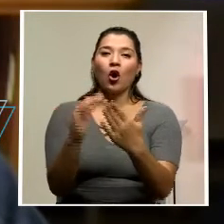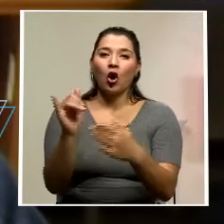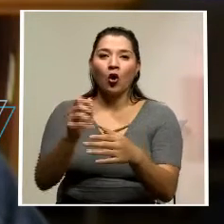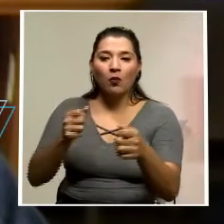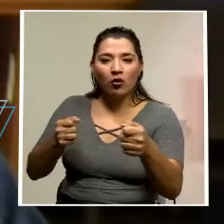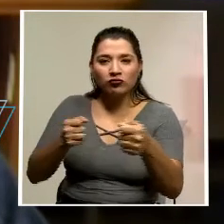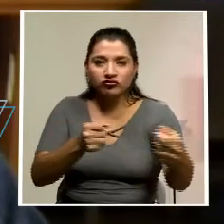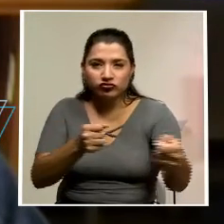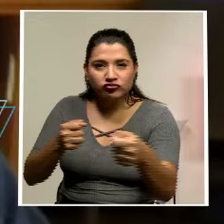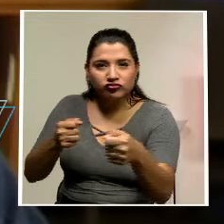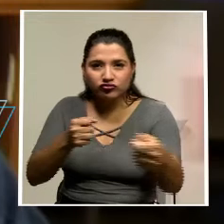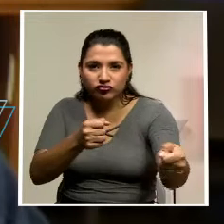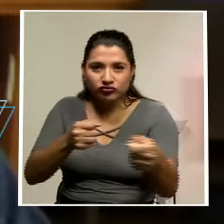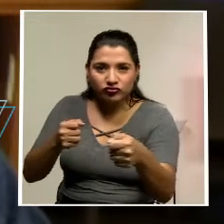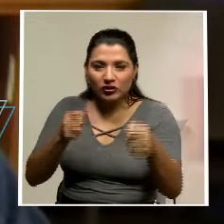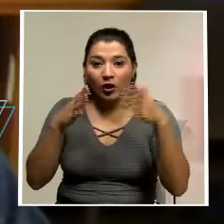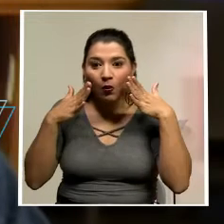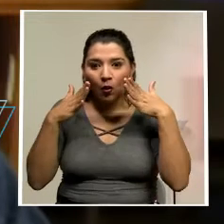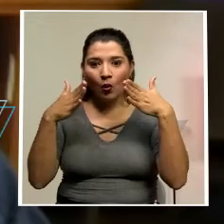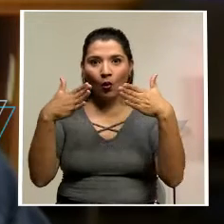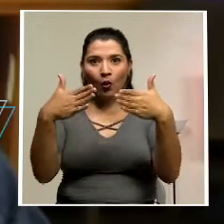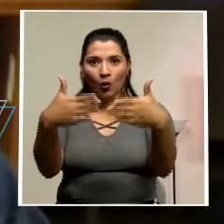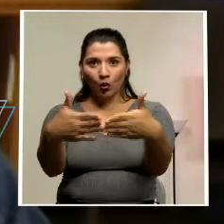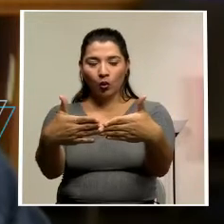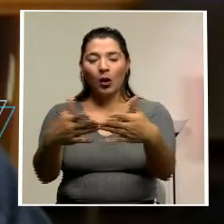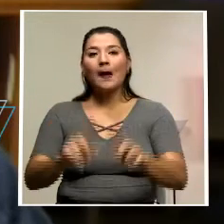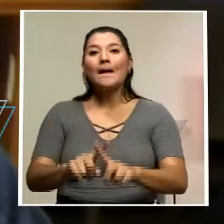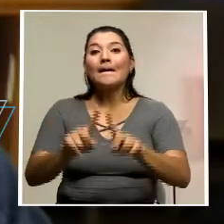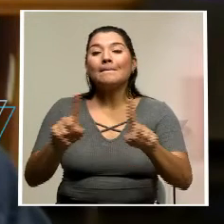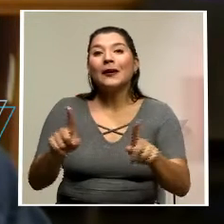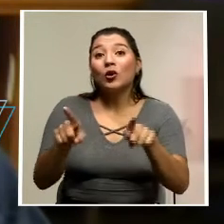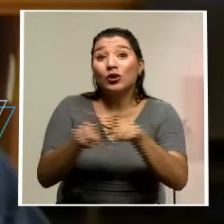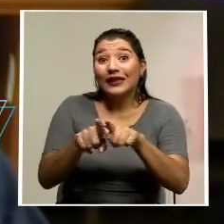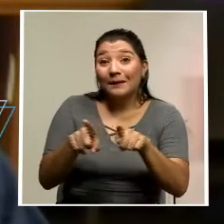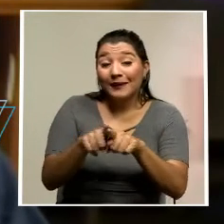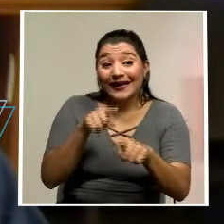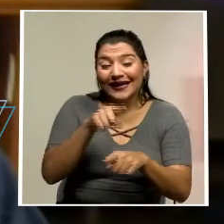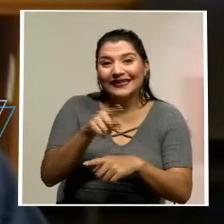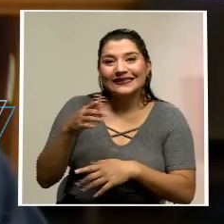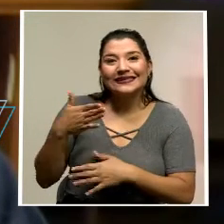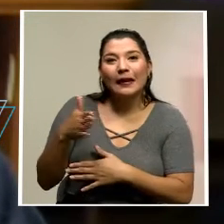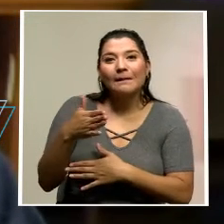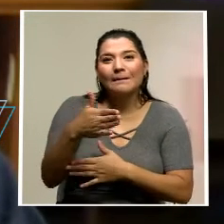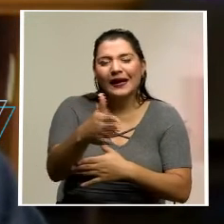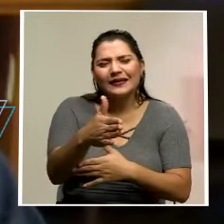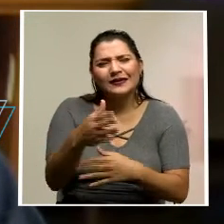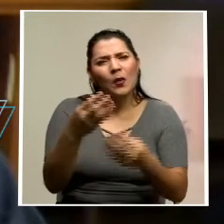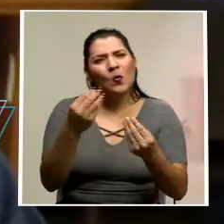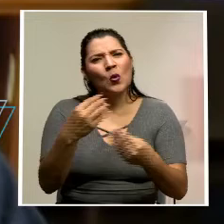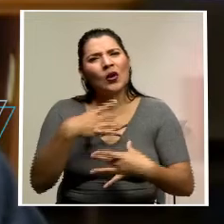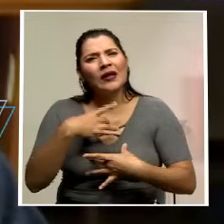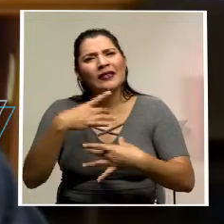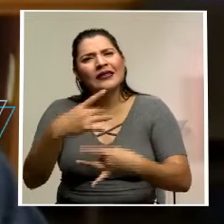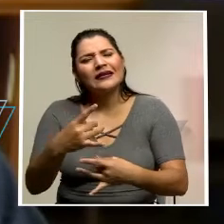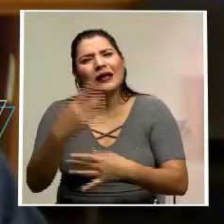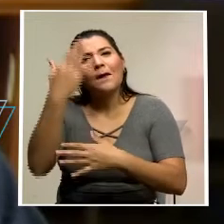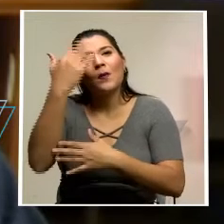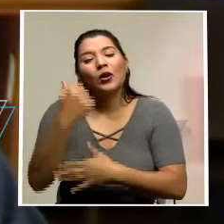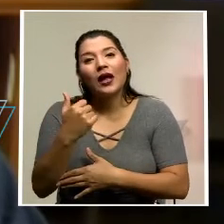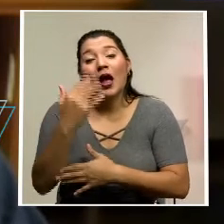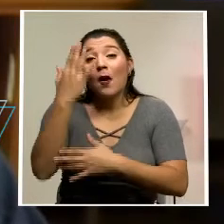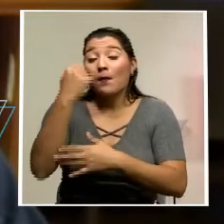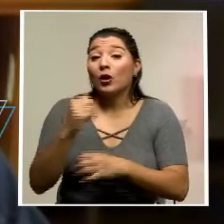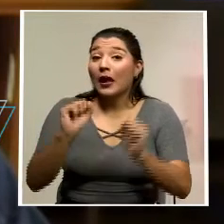se llaman peces sierra. Y es un pez que también es muy interesante porque puede